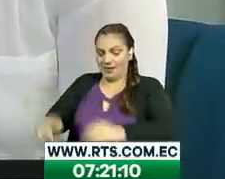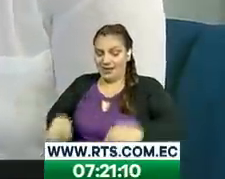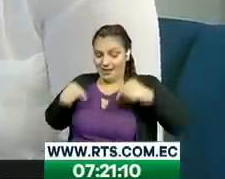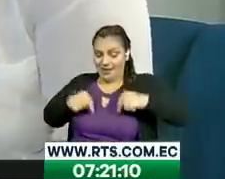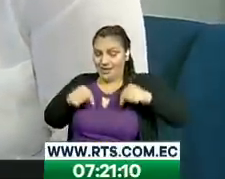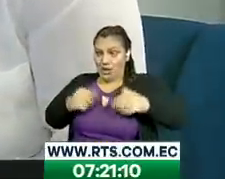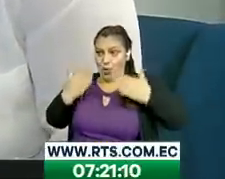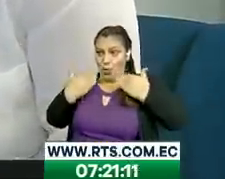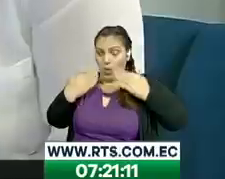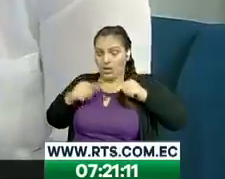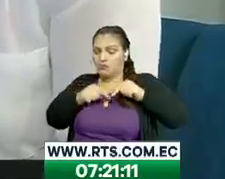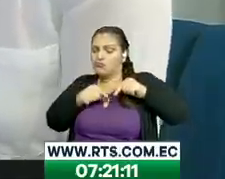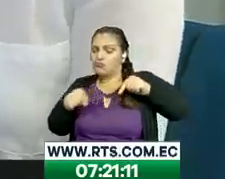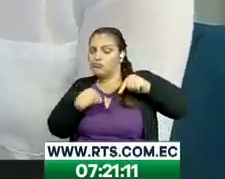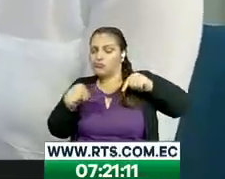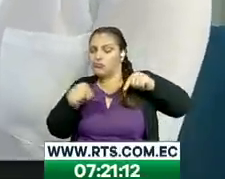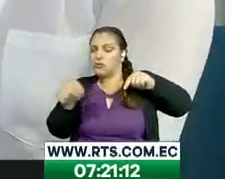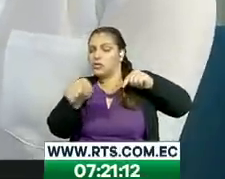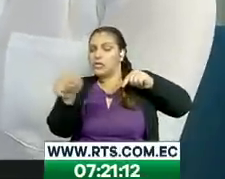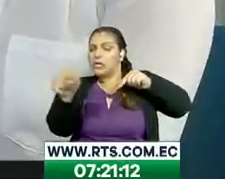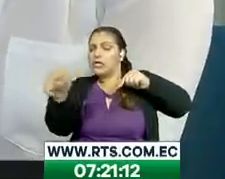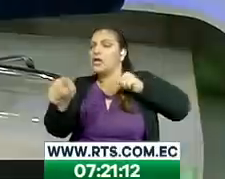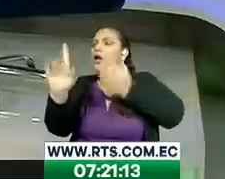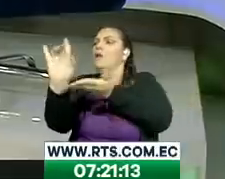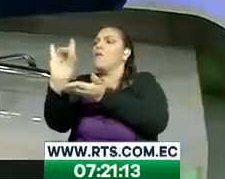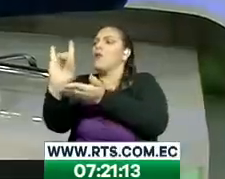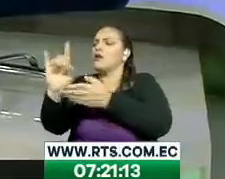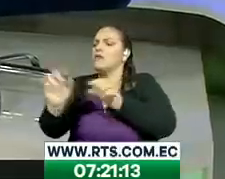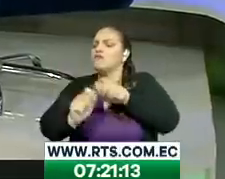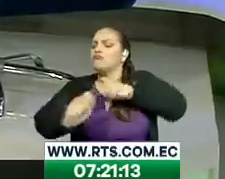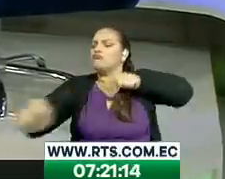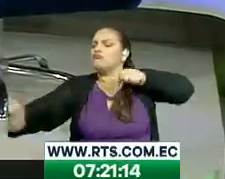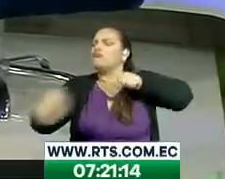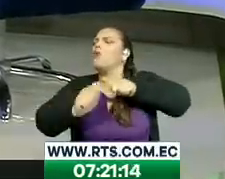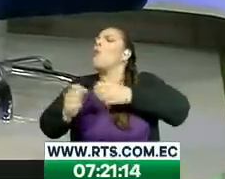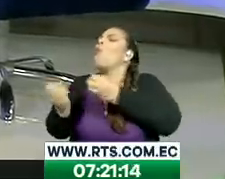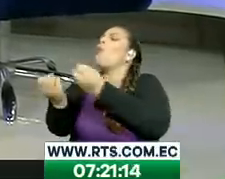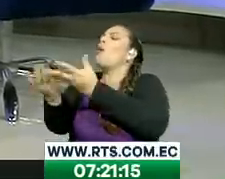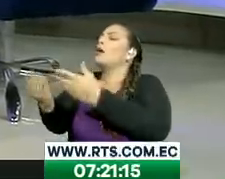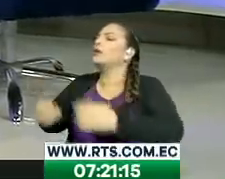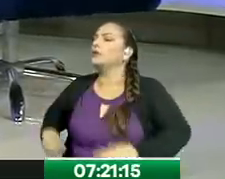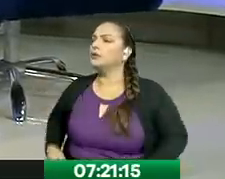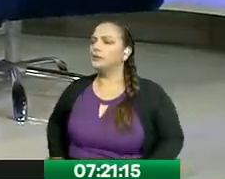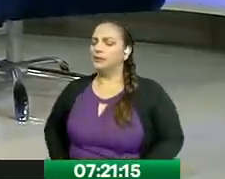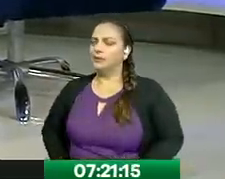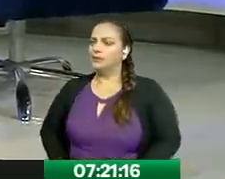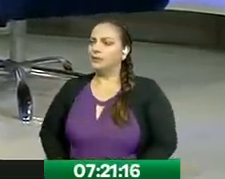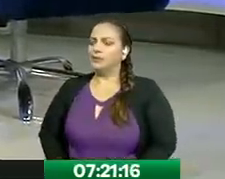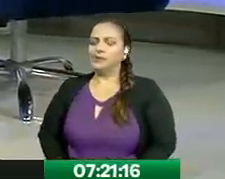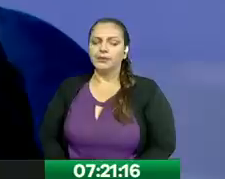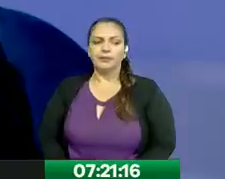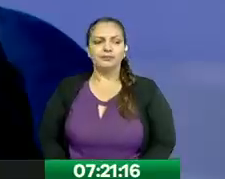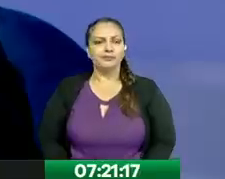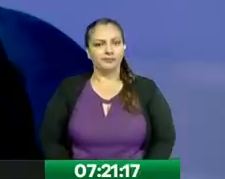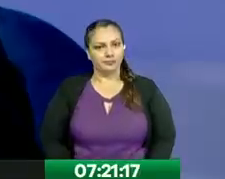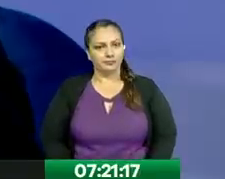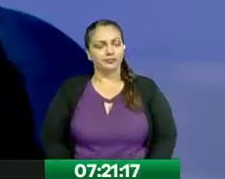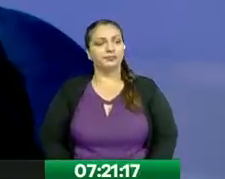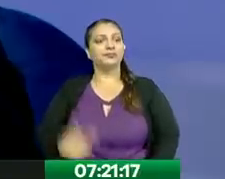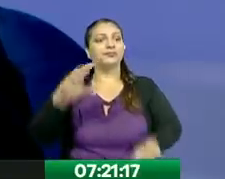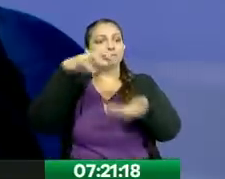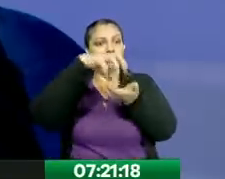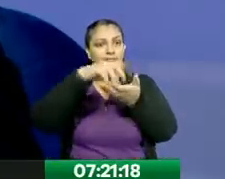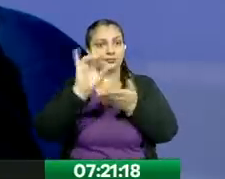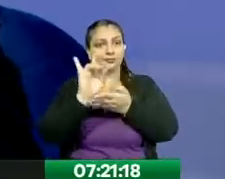de guayaquil y que ofrece la provincia de huanta bueno digamos que este evento que hay es el fin de semana es el noveno festival del queso a mí